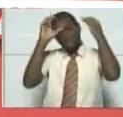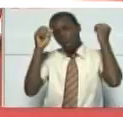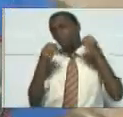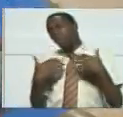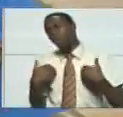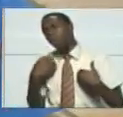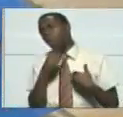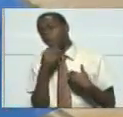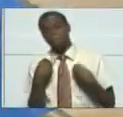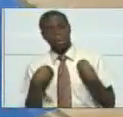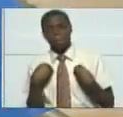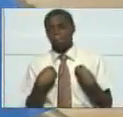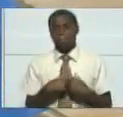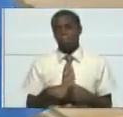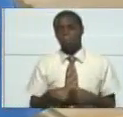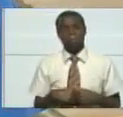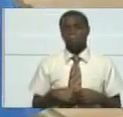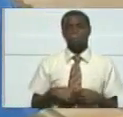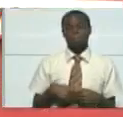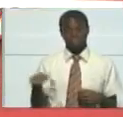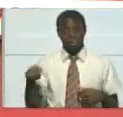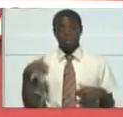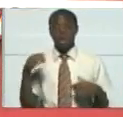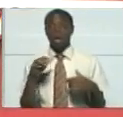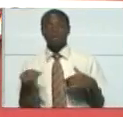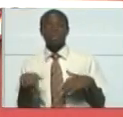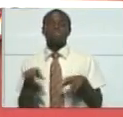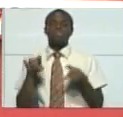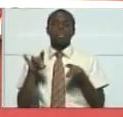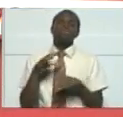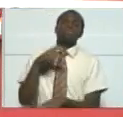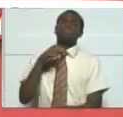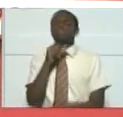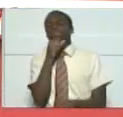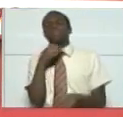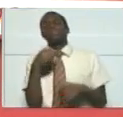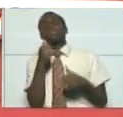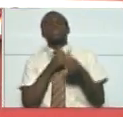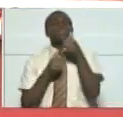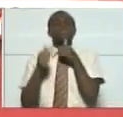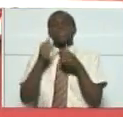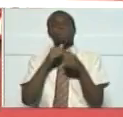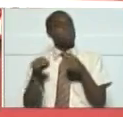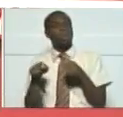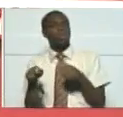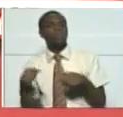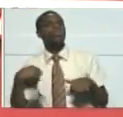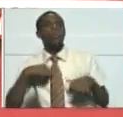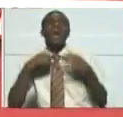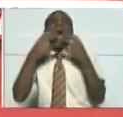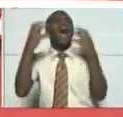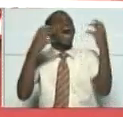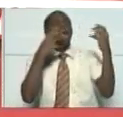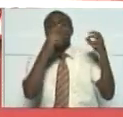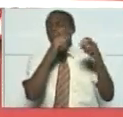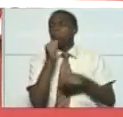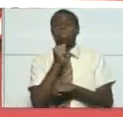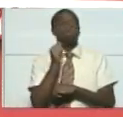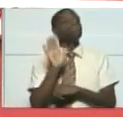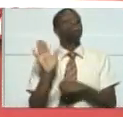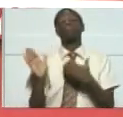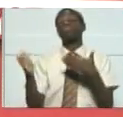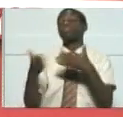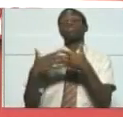no con los dolores que le daban a guasipati cuando Estaba preso no pegamos gritos ni nos paraba No ya cerramos